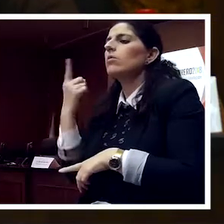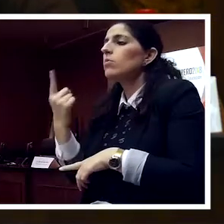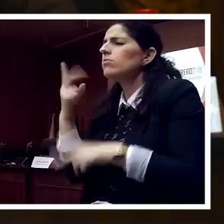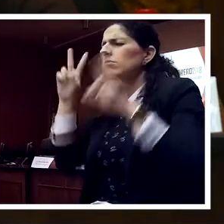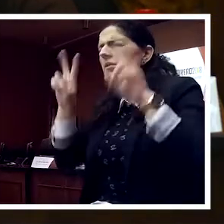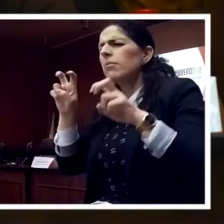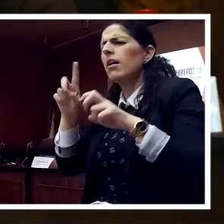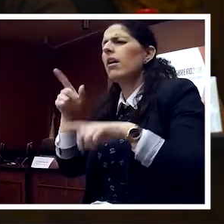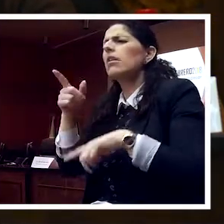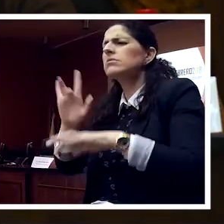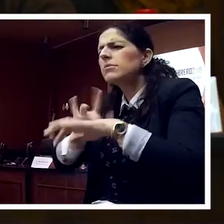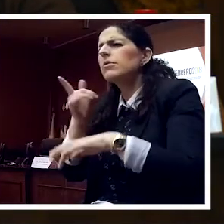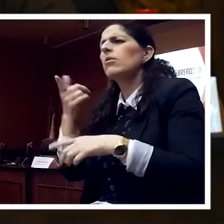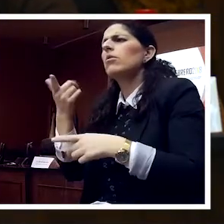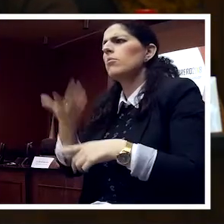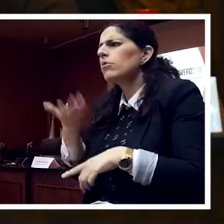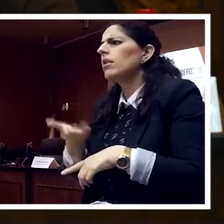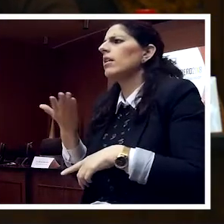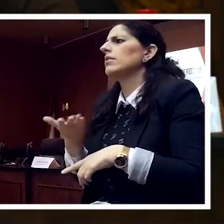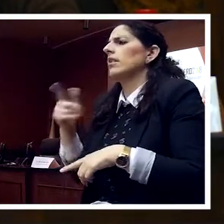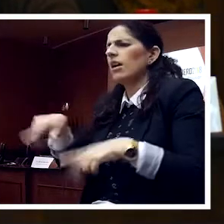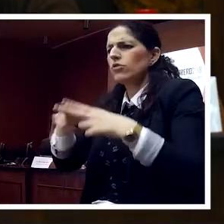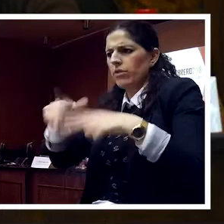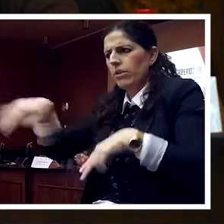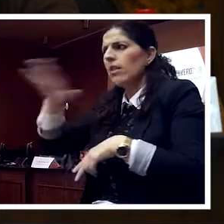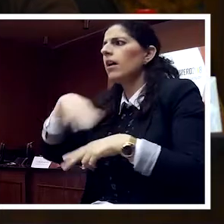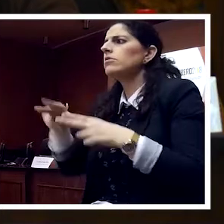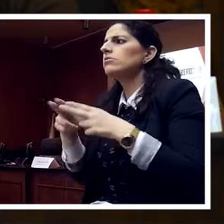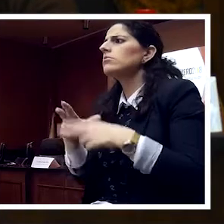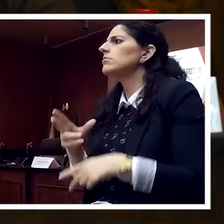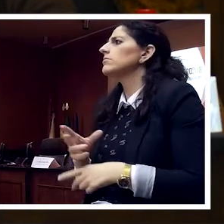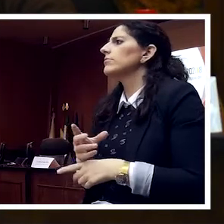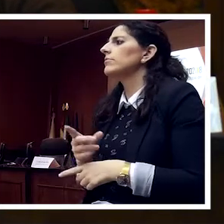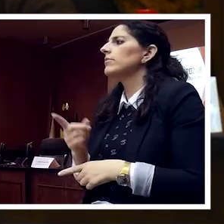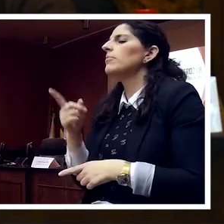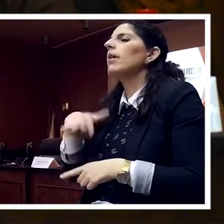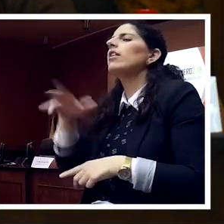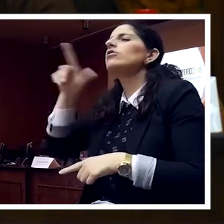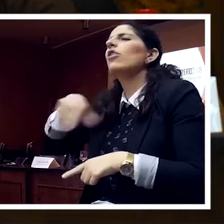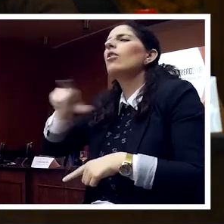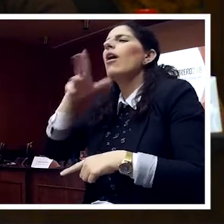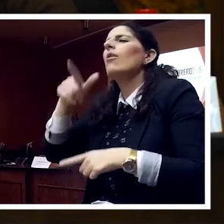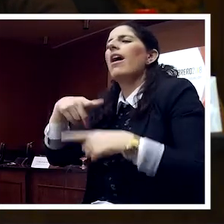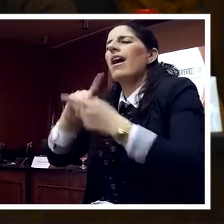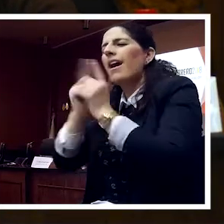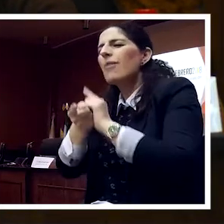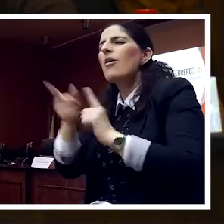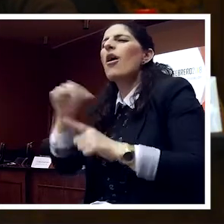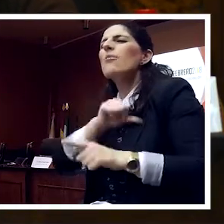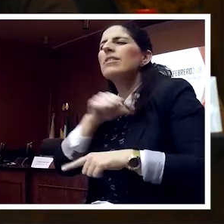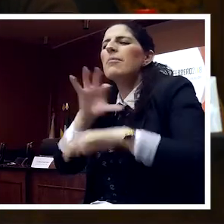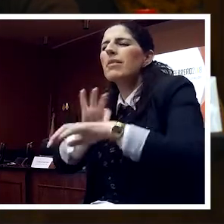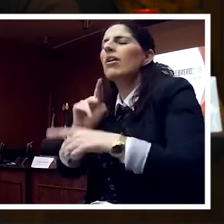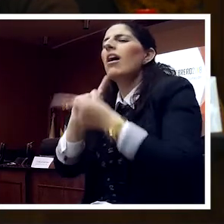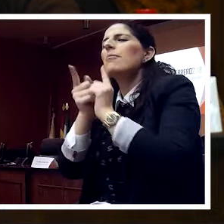es un tema que tiene una sensibilización especial en nuestra sociedad, que es humanizar la